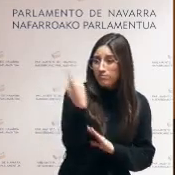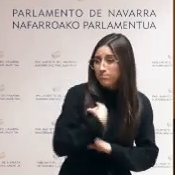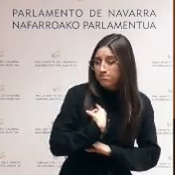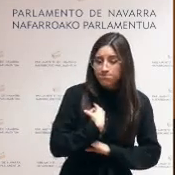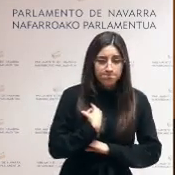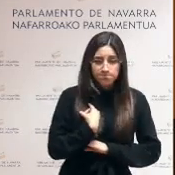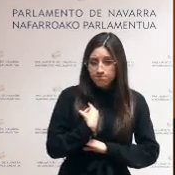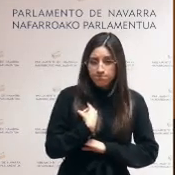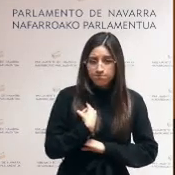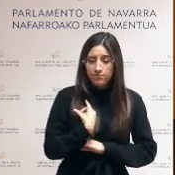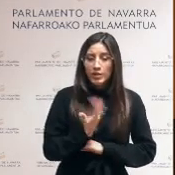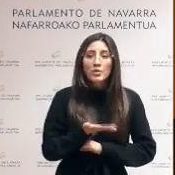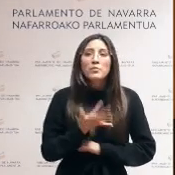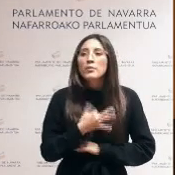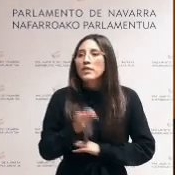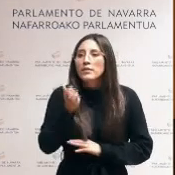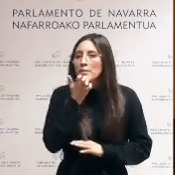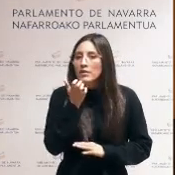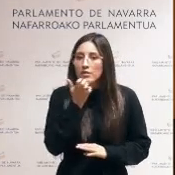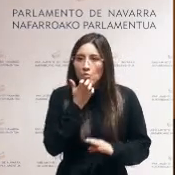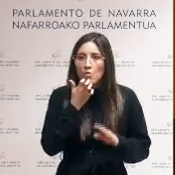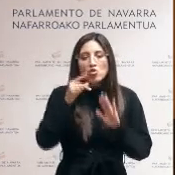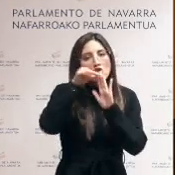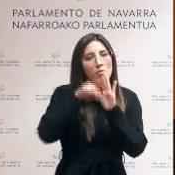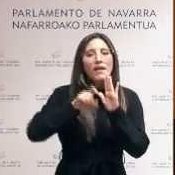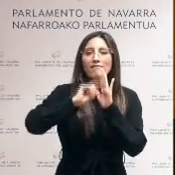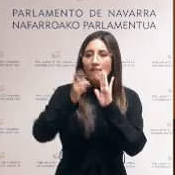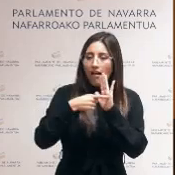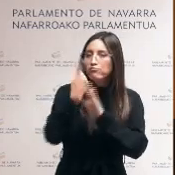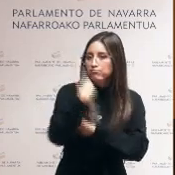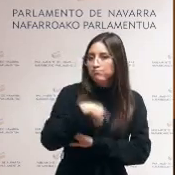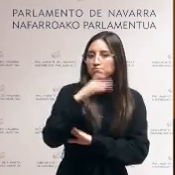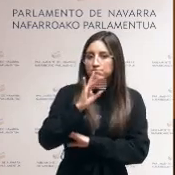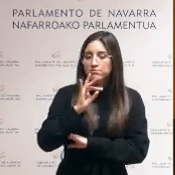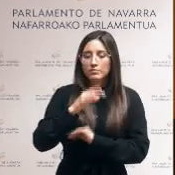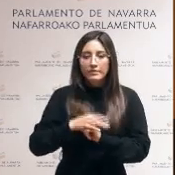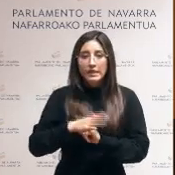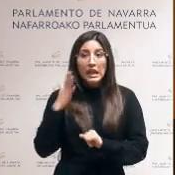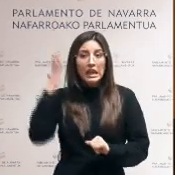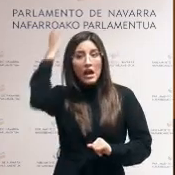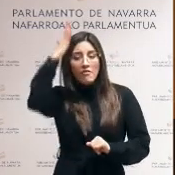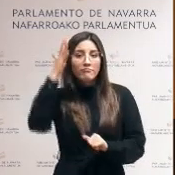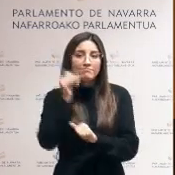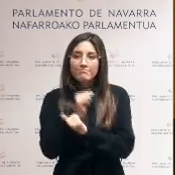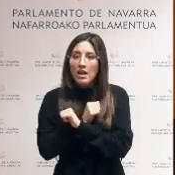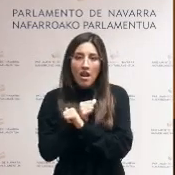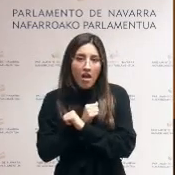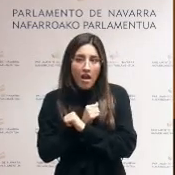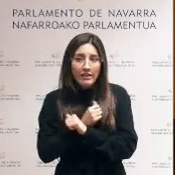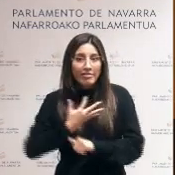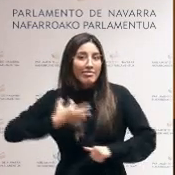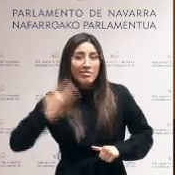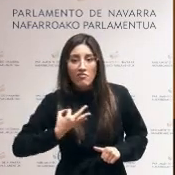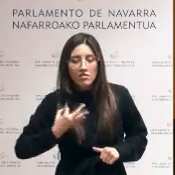puede marcar un marco legislativo. Navarra no tiene que esperar ni tiene por qué esperar a